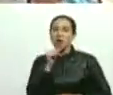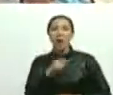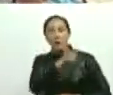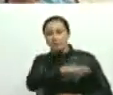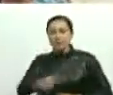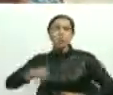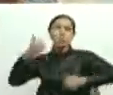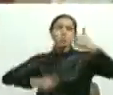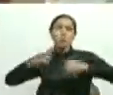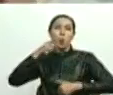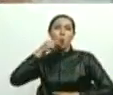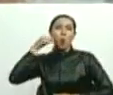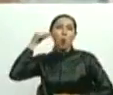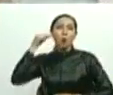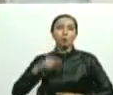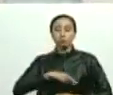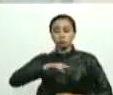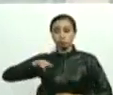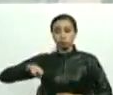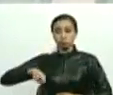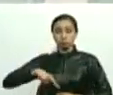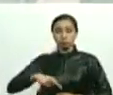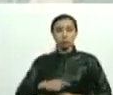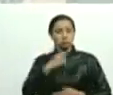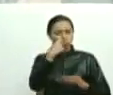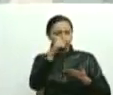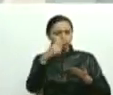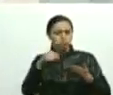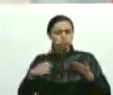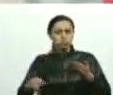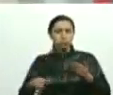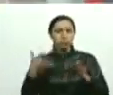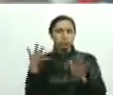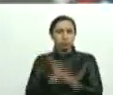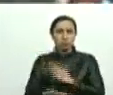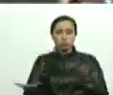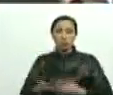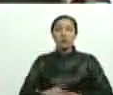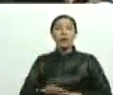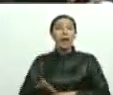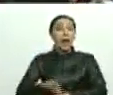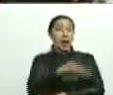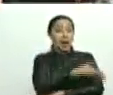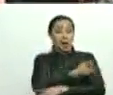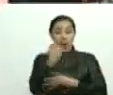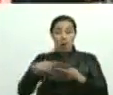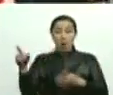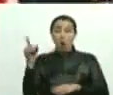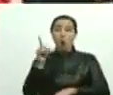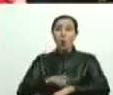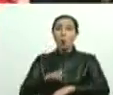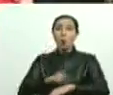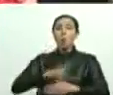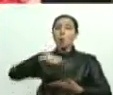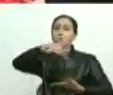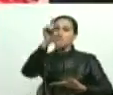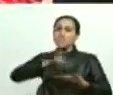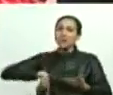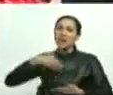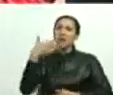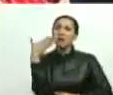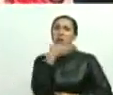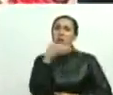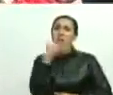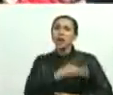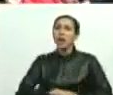candidata. Nosotros hemos revisado antecedentes de otros momentos y se firmó una carta, ¿usted